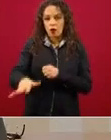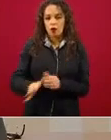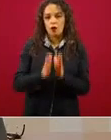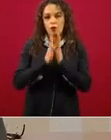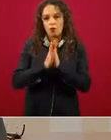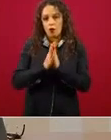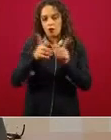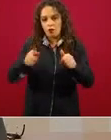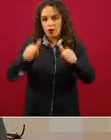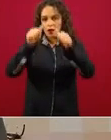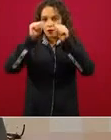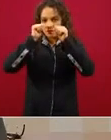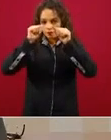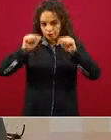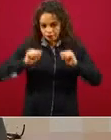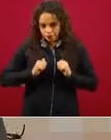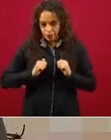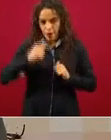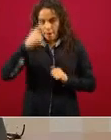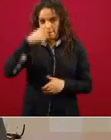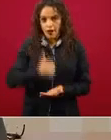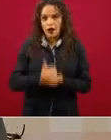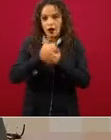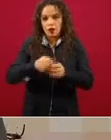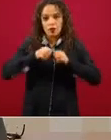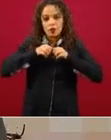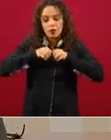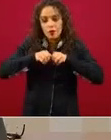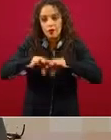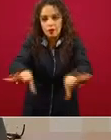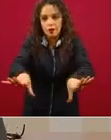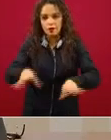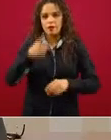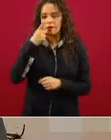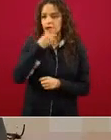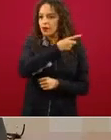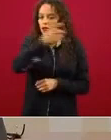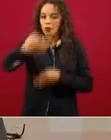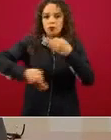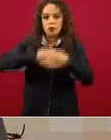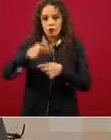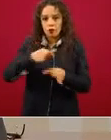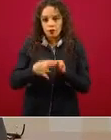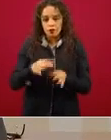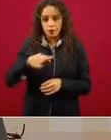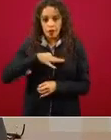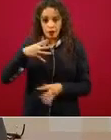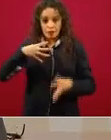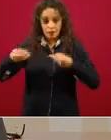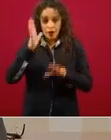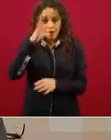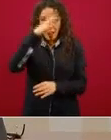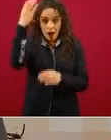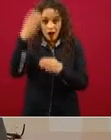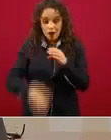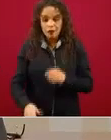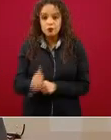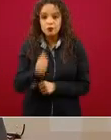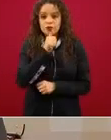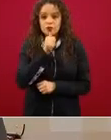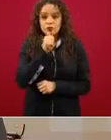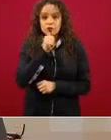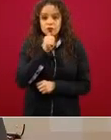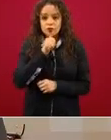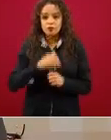respetuosamente nos ayuden a difundirlo, es: la epidemia no se ha acabado. Nos queda muy claro que una proporción importante de la población está